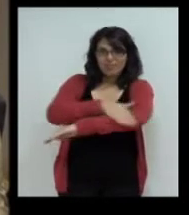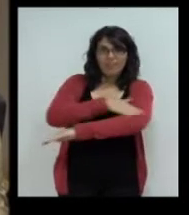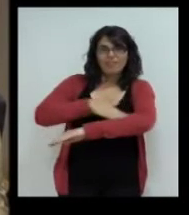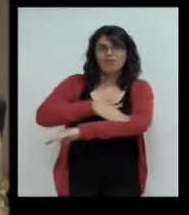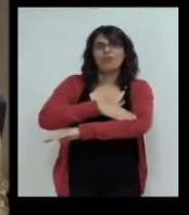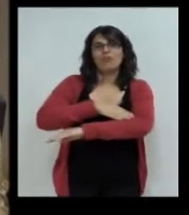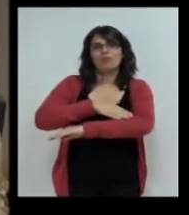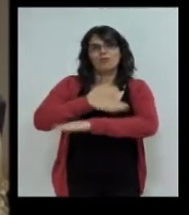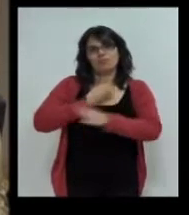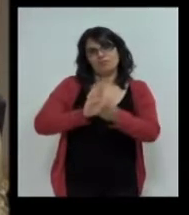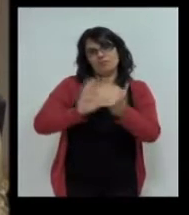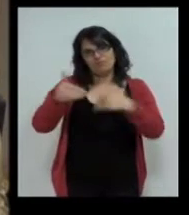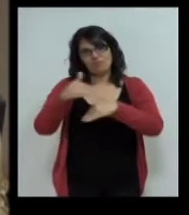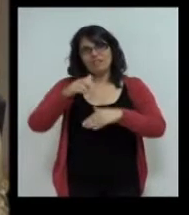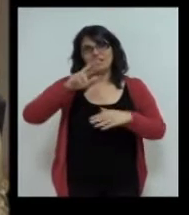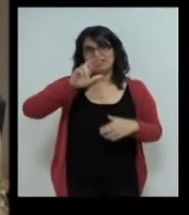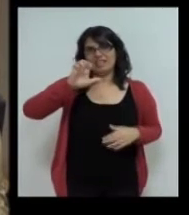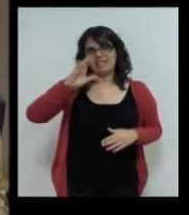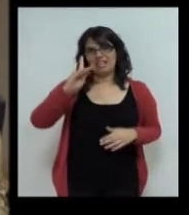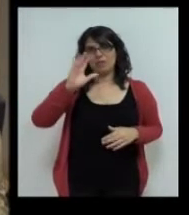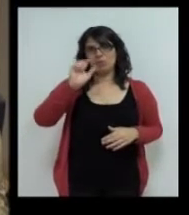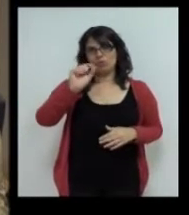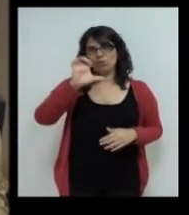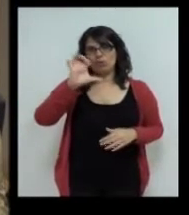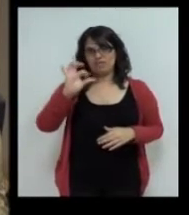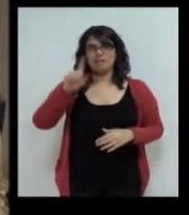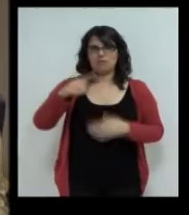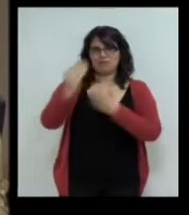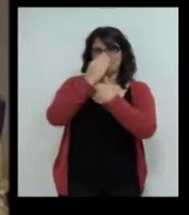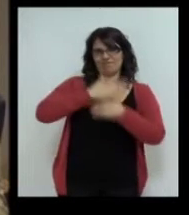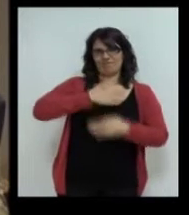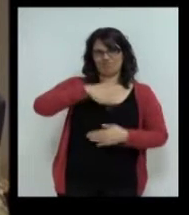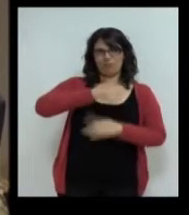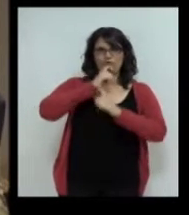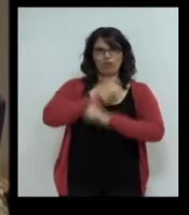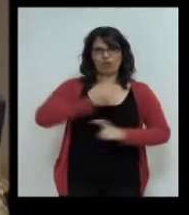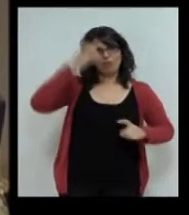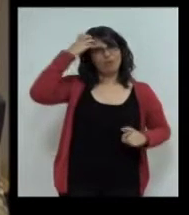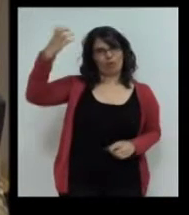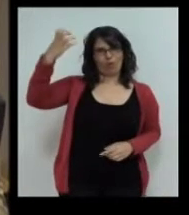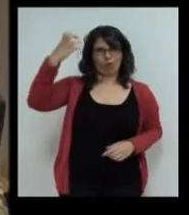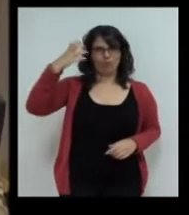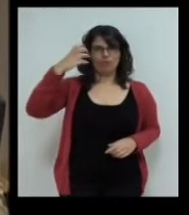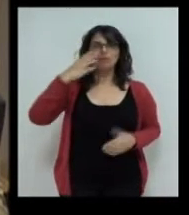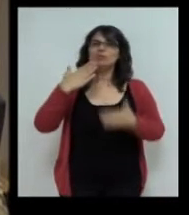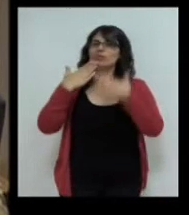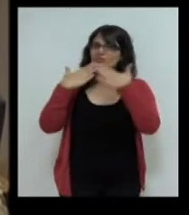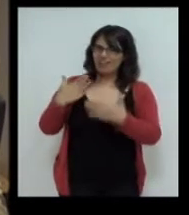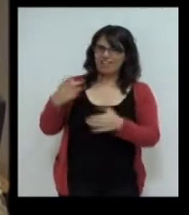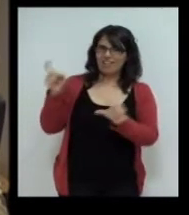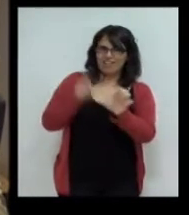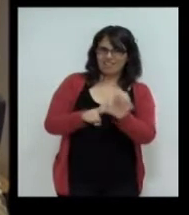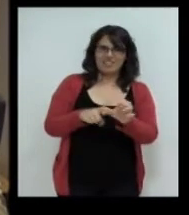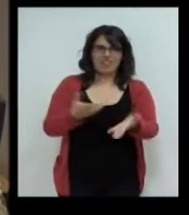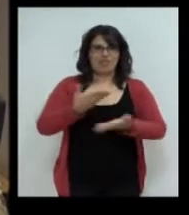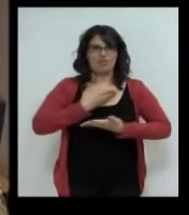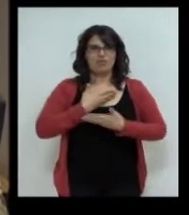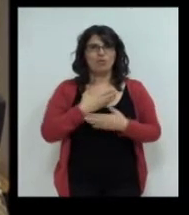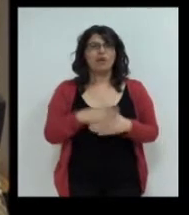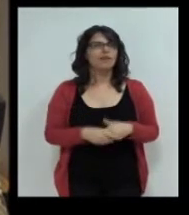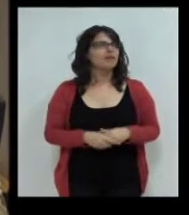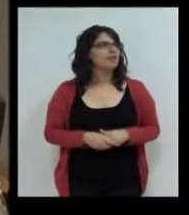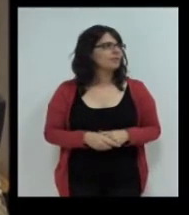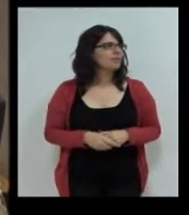a través de Red.es es patrono también aquí de la Fundación. Gracias por estar y poder ayudarnos en función del Estado. Tu mayor